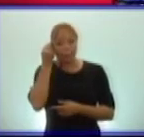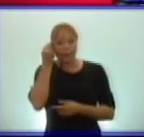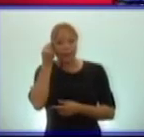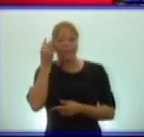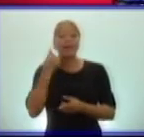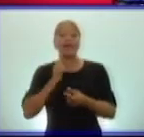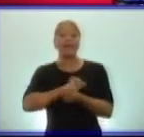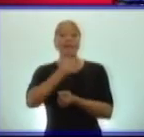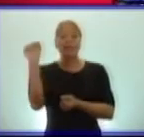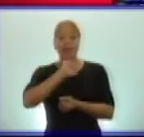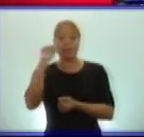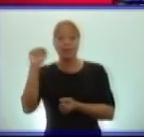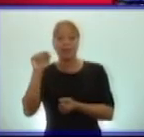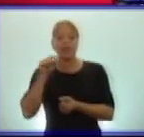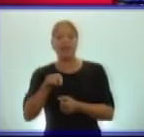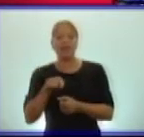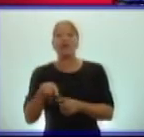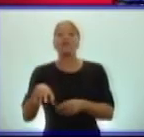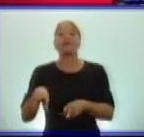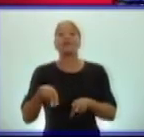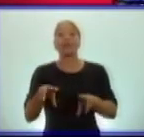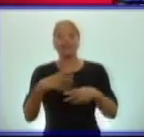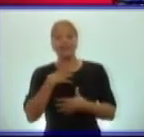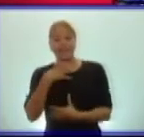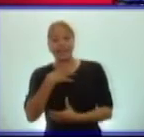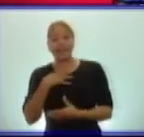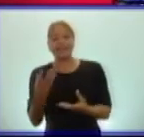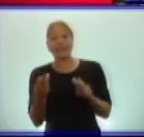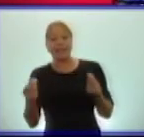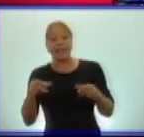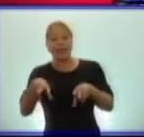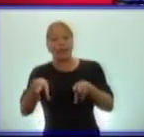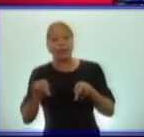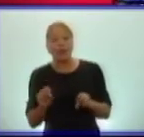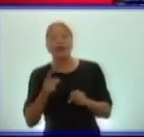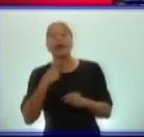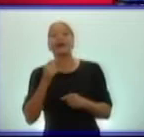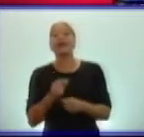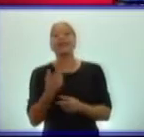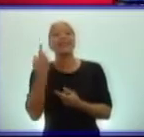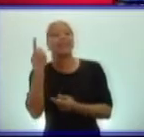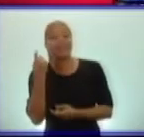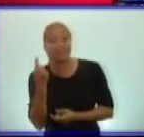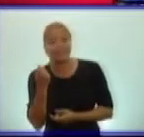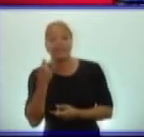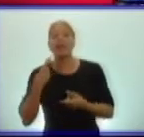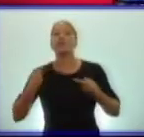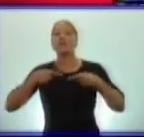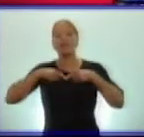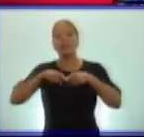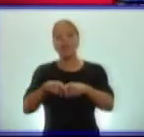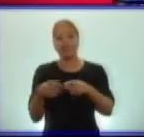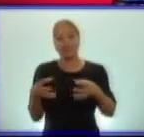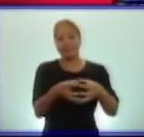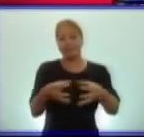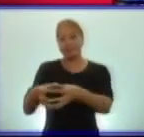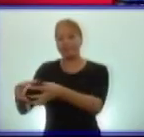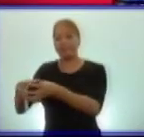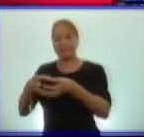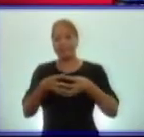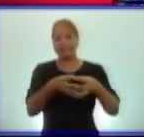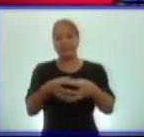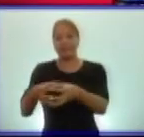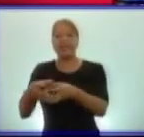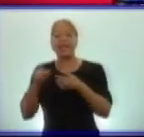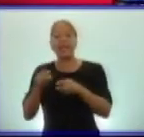lograr conquistar esos territorios del Imperio Romano le era necesario unirse, y lograron a